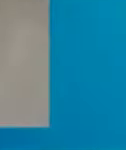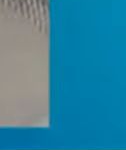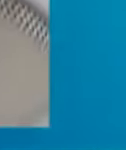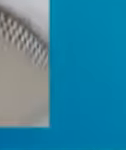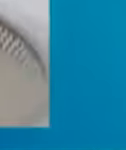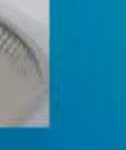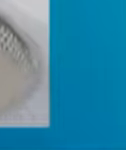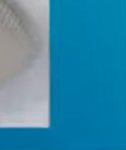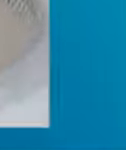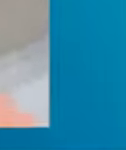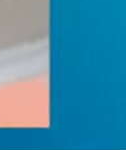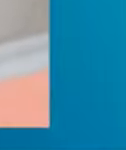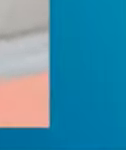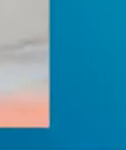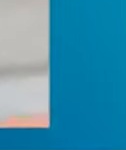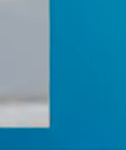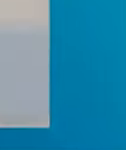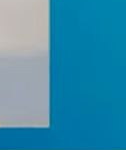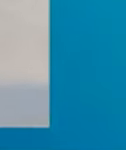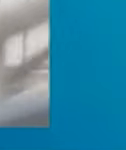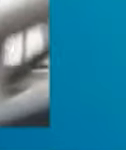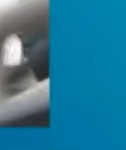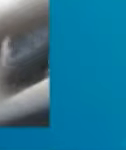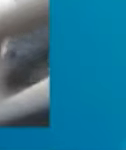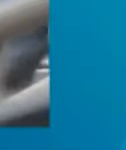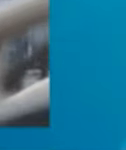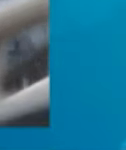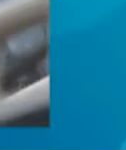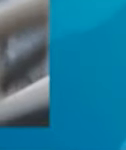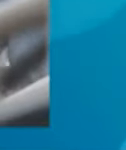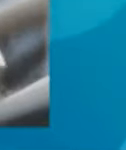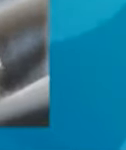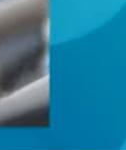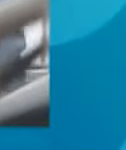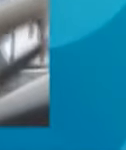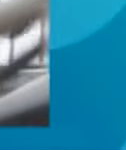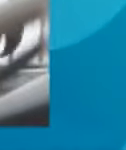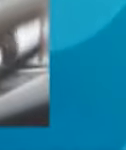15 seconds, guys. Those going Frontside. First